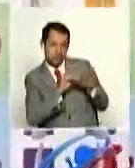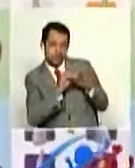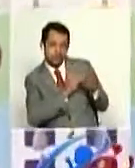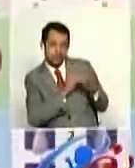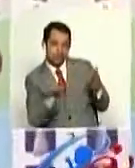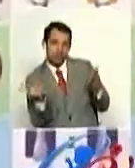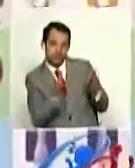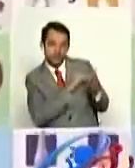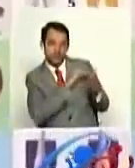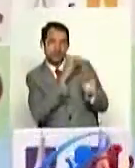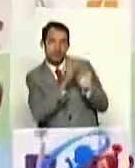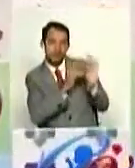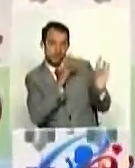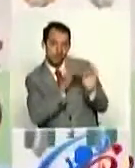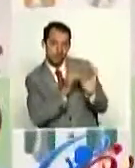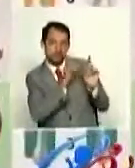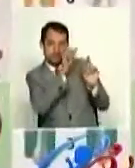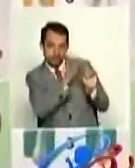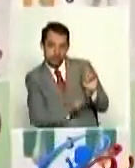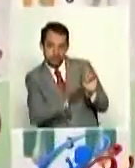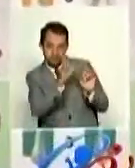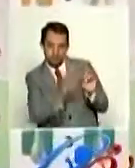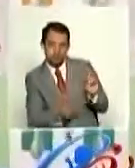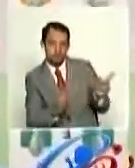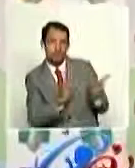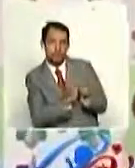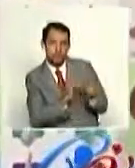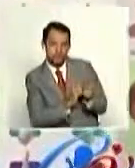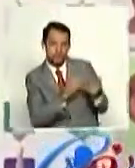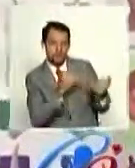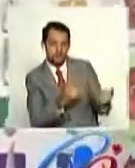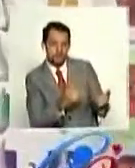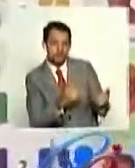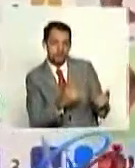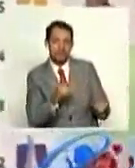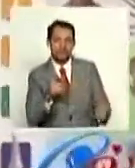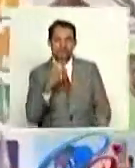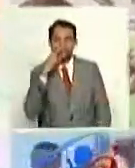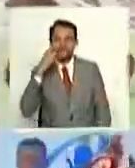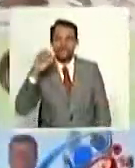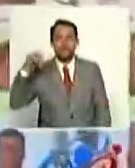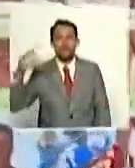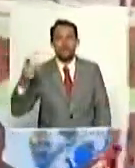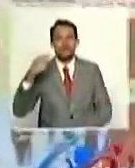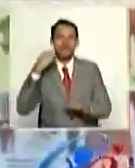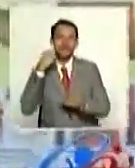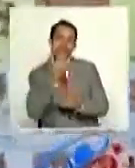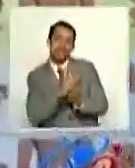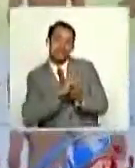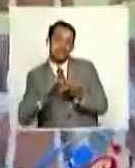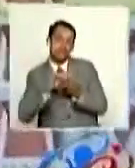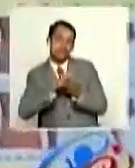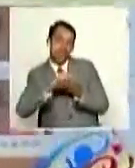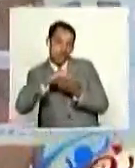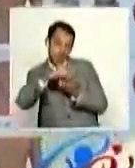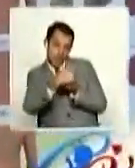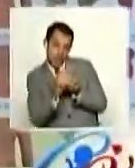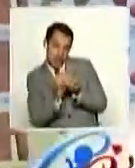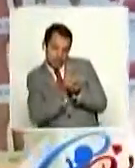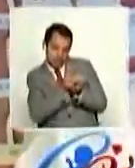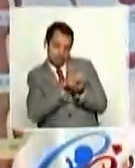especialistas. Ella acaba de mencionar el caso clínico, tiene que ir donde un periodoncista y el otro donde otro. Endodoncistas,